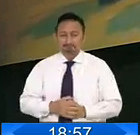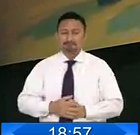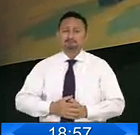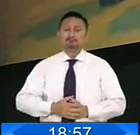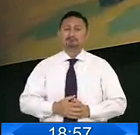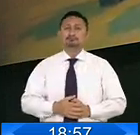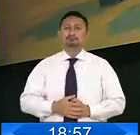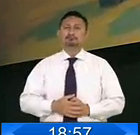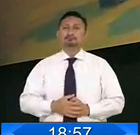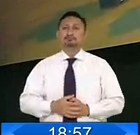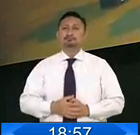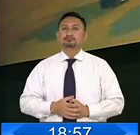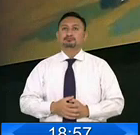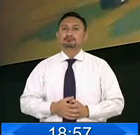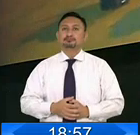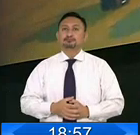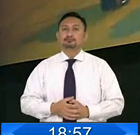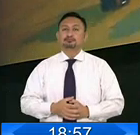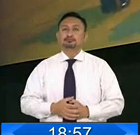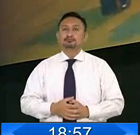escuchamos.